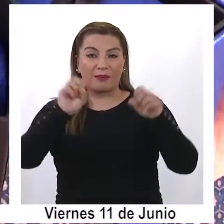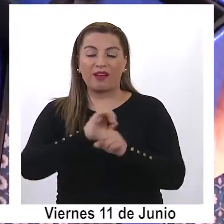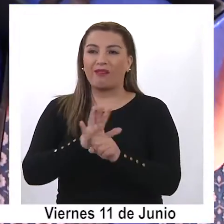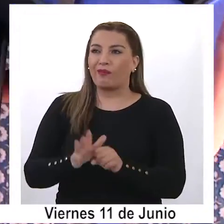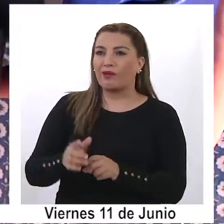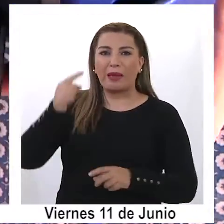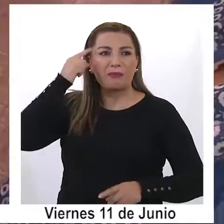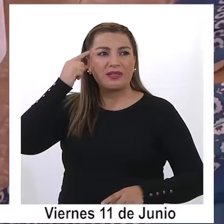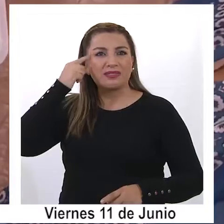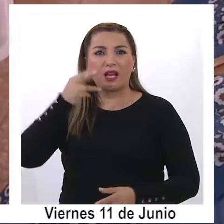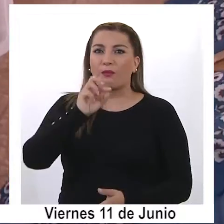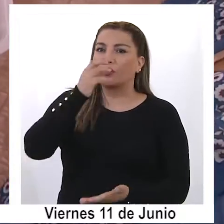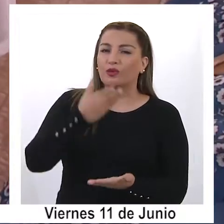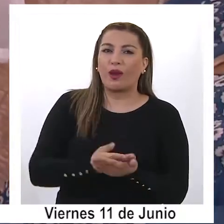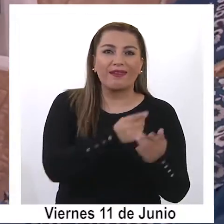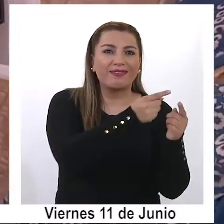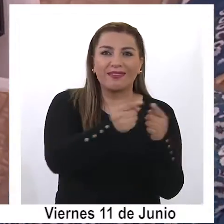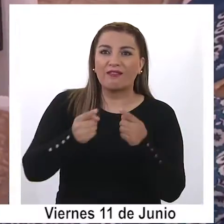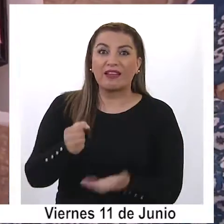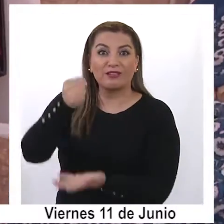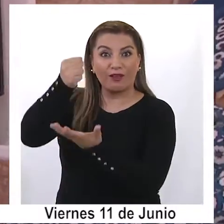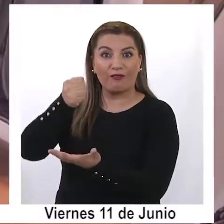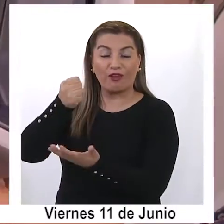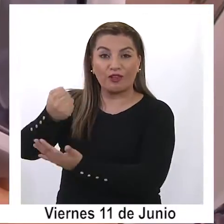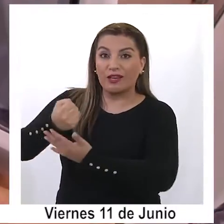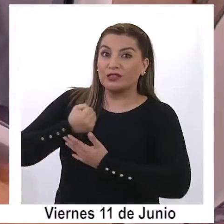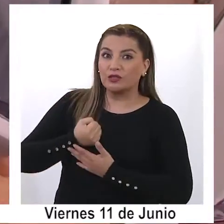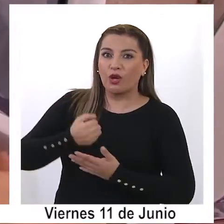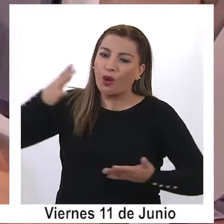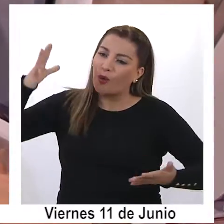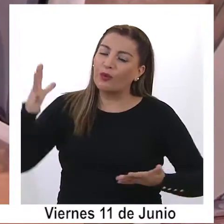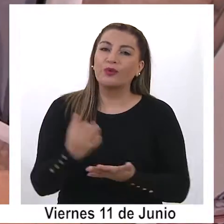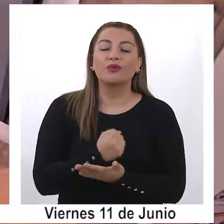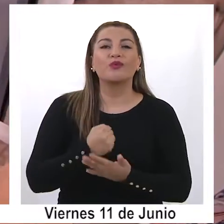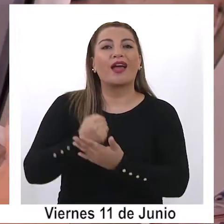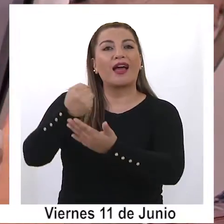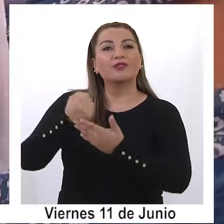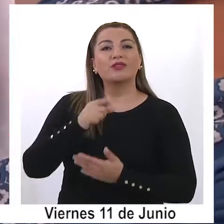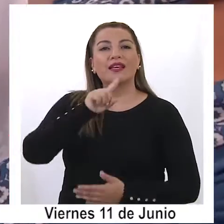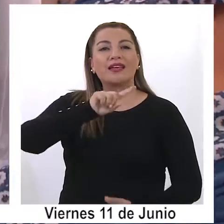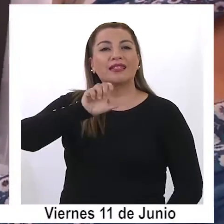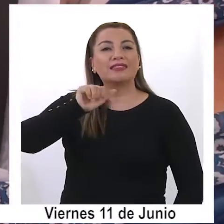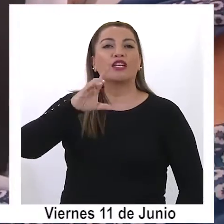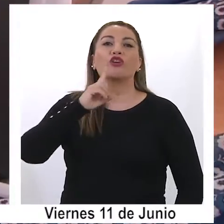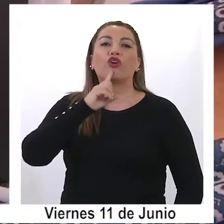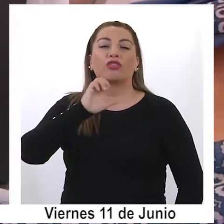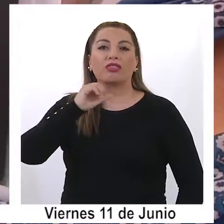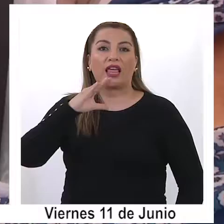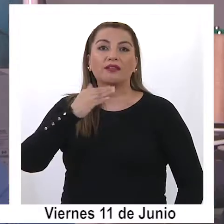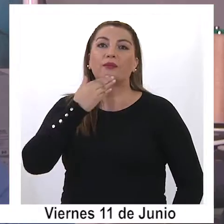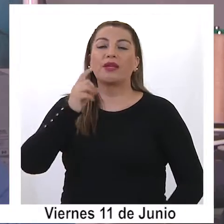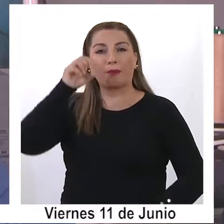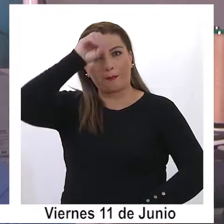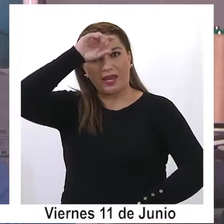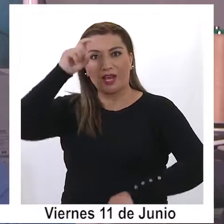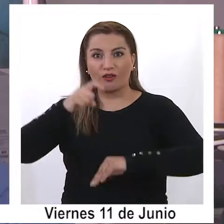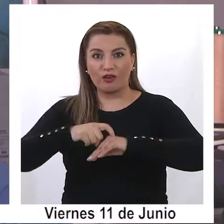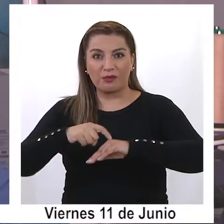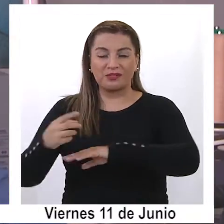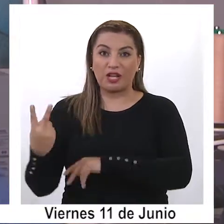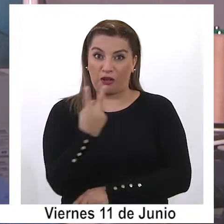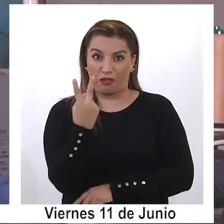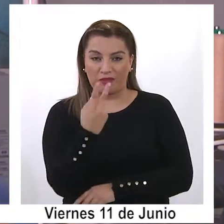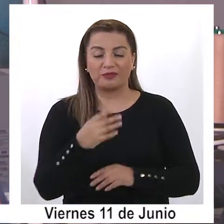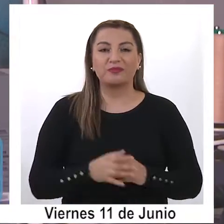buscó formas de postular a distintos fondos y logró adjudicarse ayudas de Cercotec y Collahuasi. Adquirí por medio de